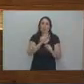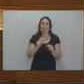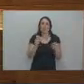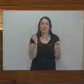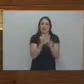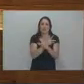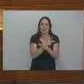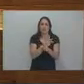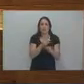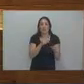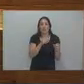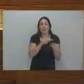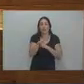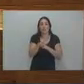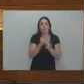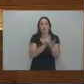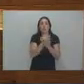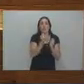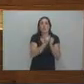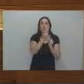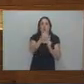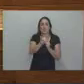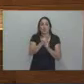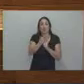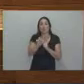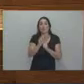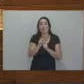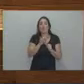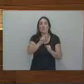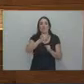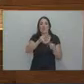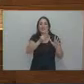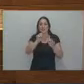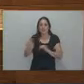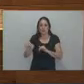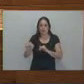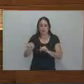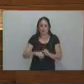en el sector de la agricultura eran 22.000. En 2012, 12.700.